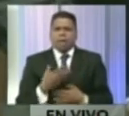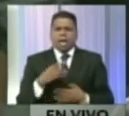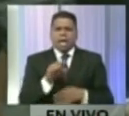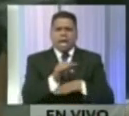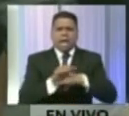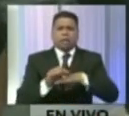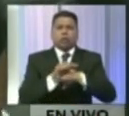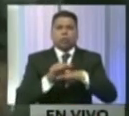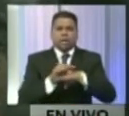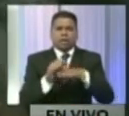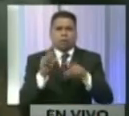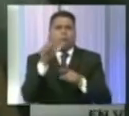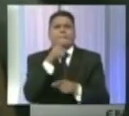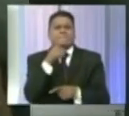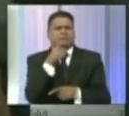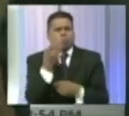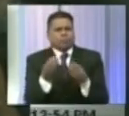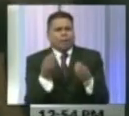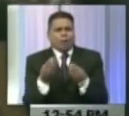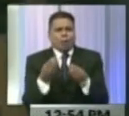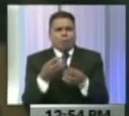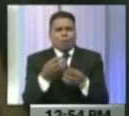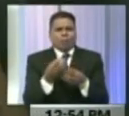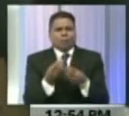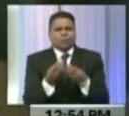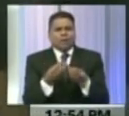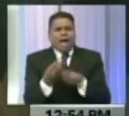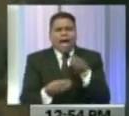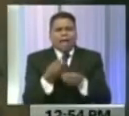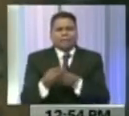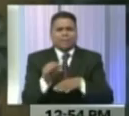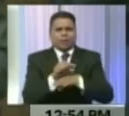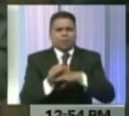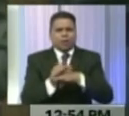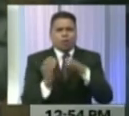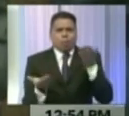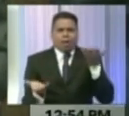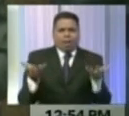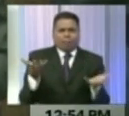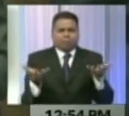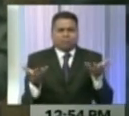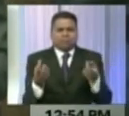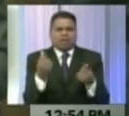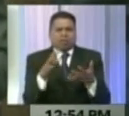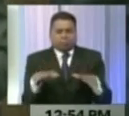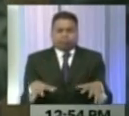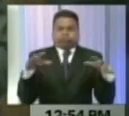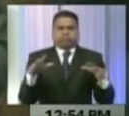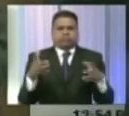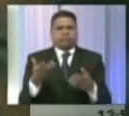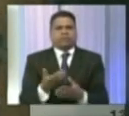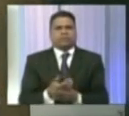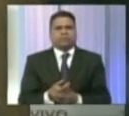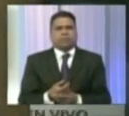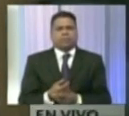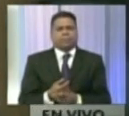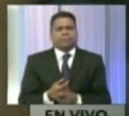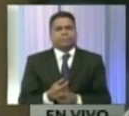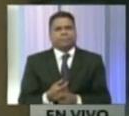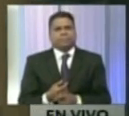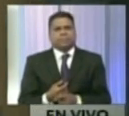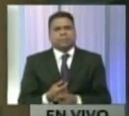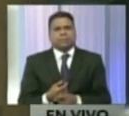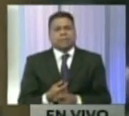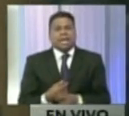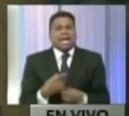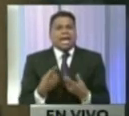la inflación? Mira, lo que termina con la inflación es la producción, hermano. El enemigo de la inflación